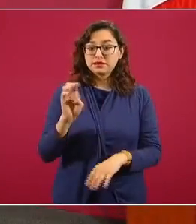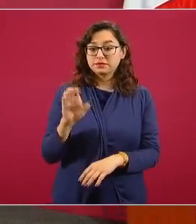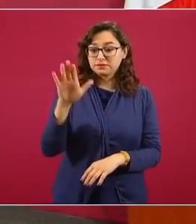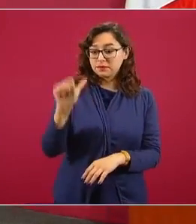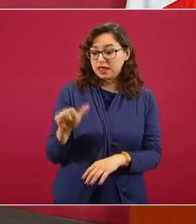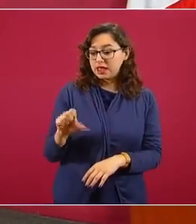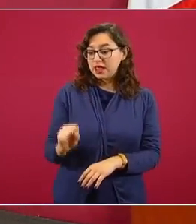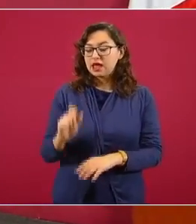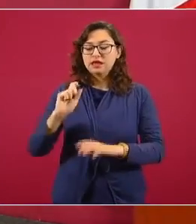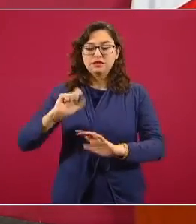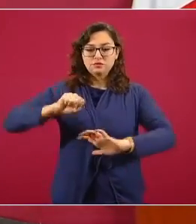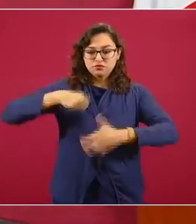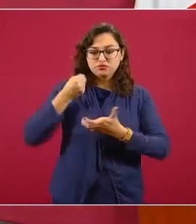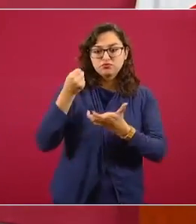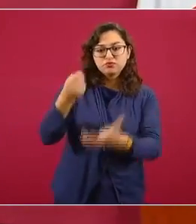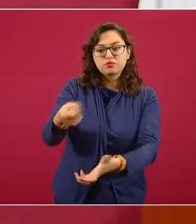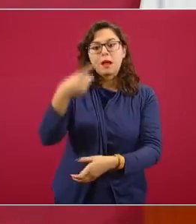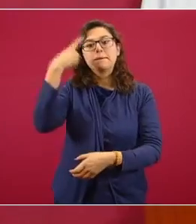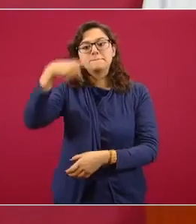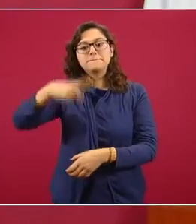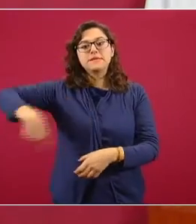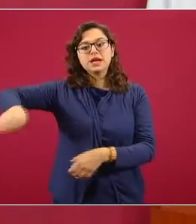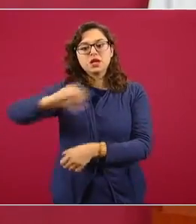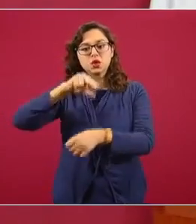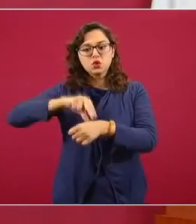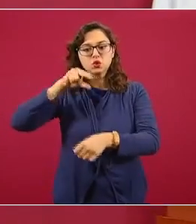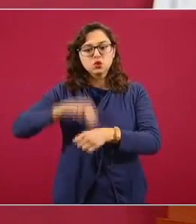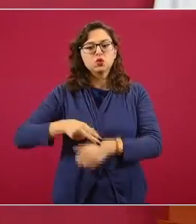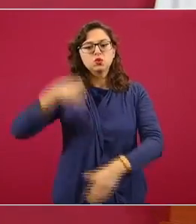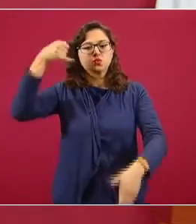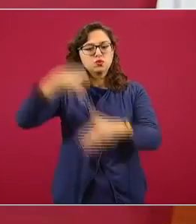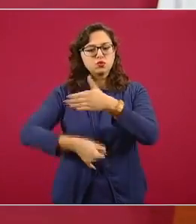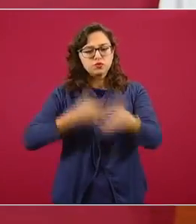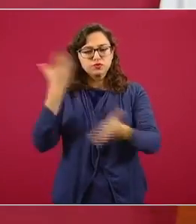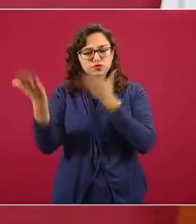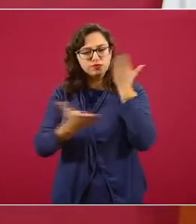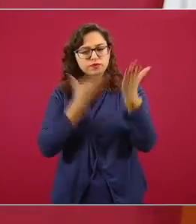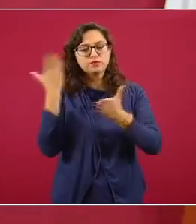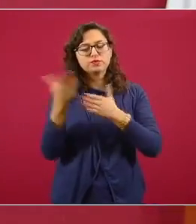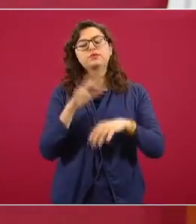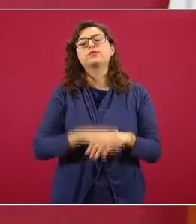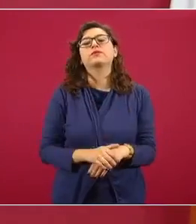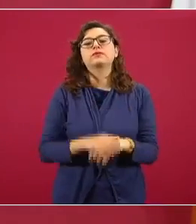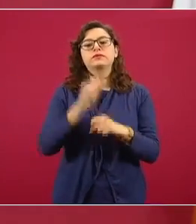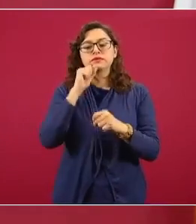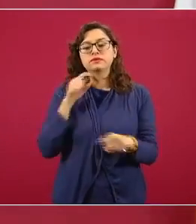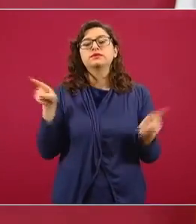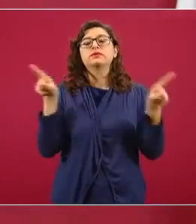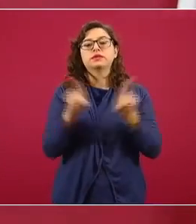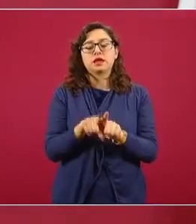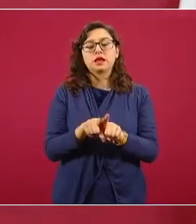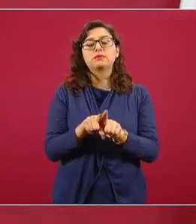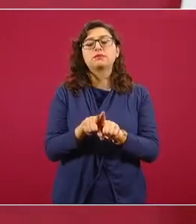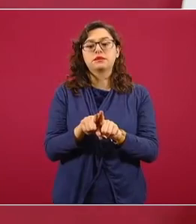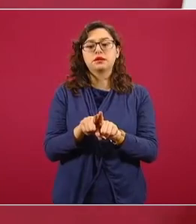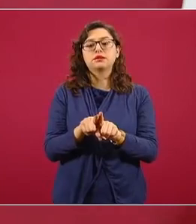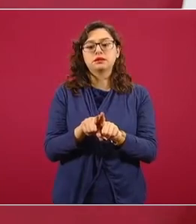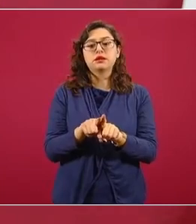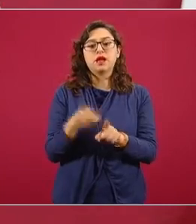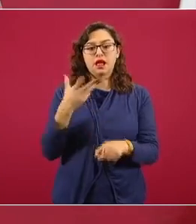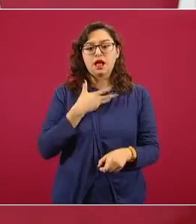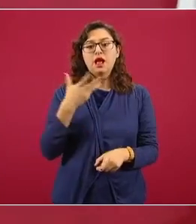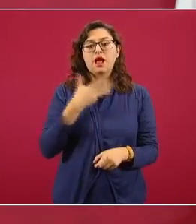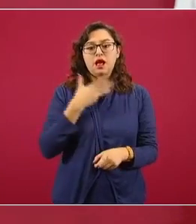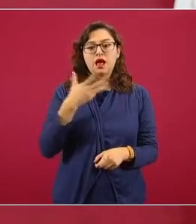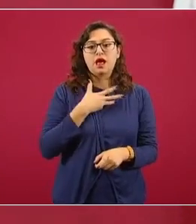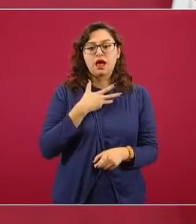las especializaciones, también becas para estudiar,